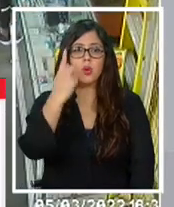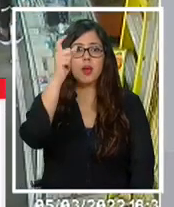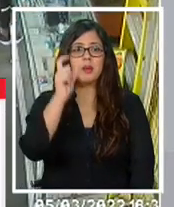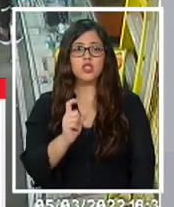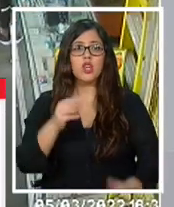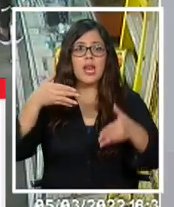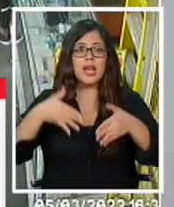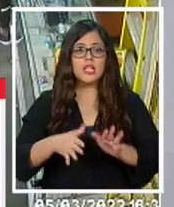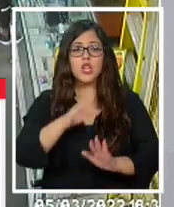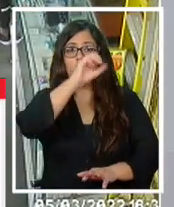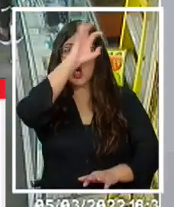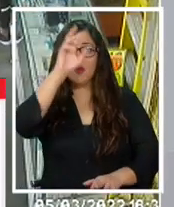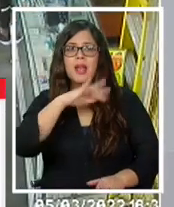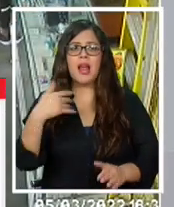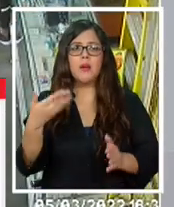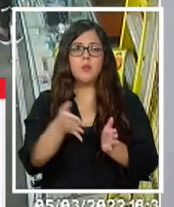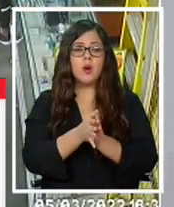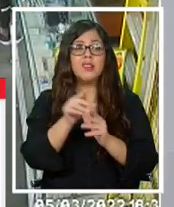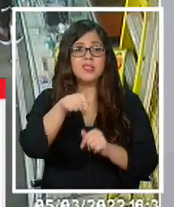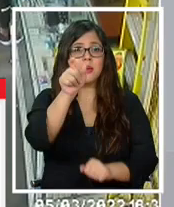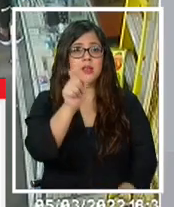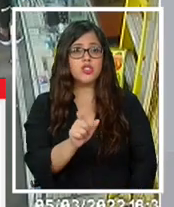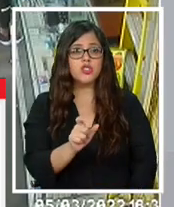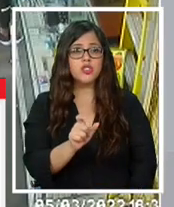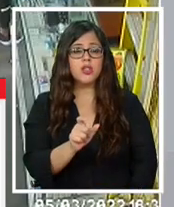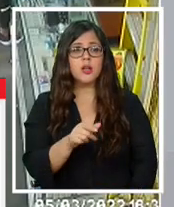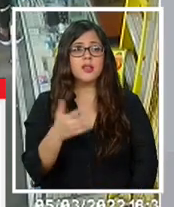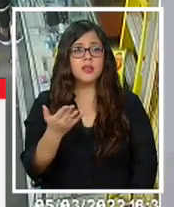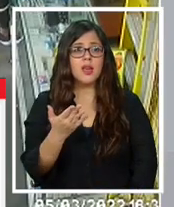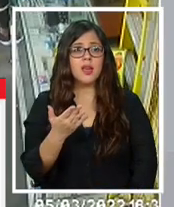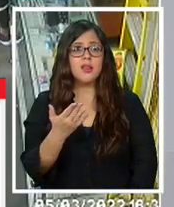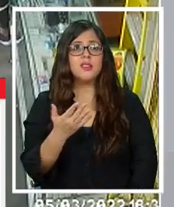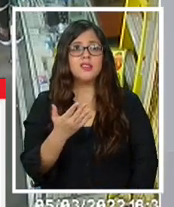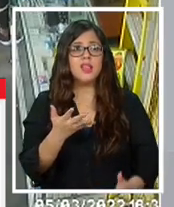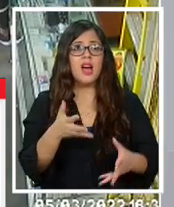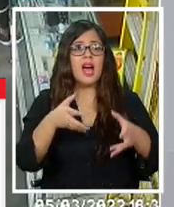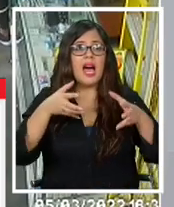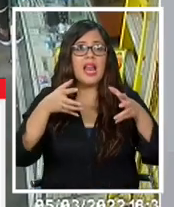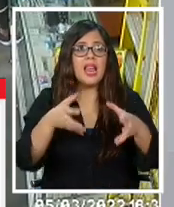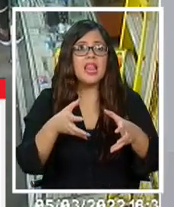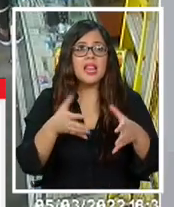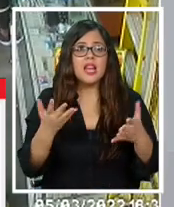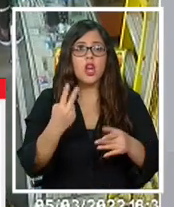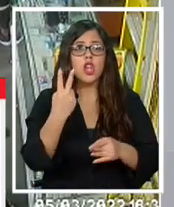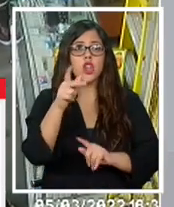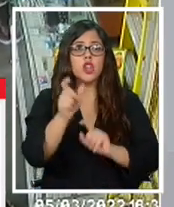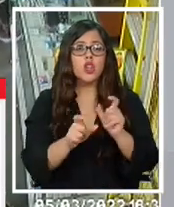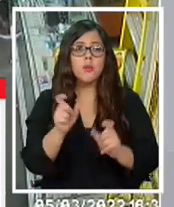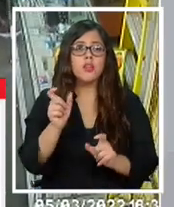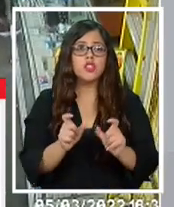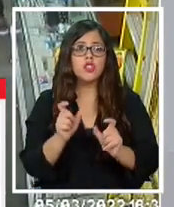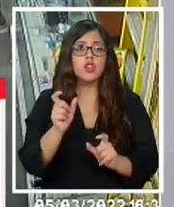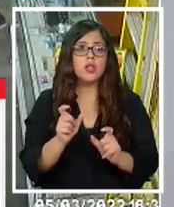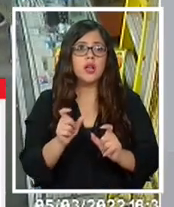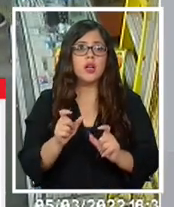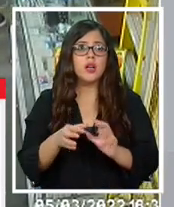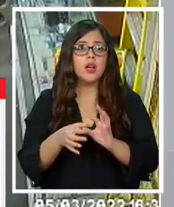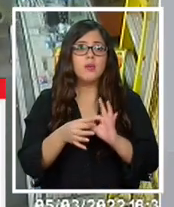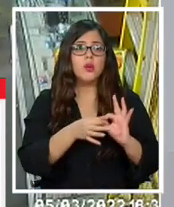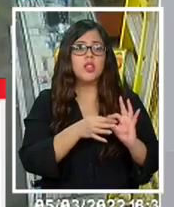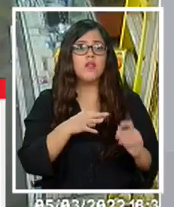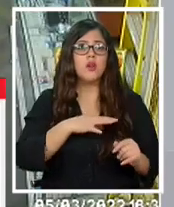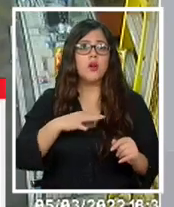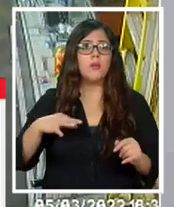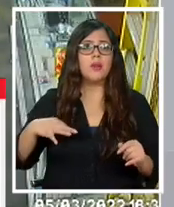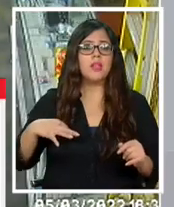nacionalidad colombiana resultó fallecida. Esta persona fue agredida preliminarmente por 2 personas. A raíz de ello, el Ministerio